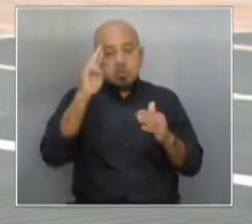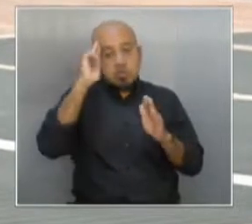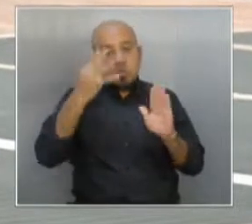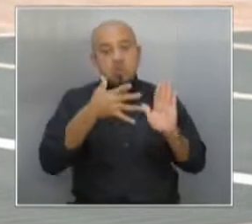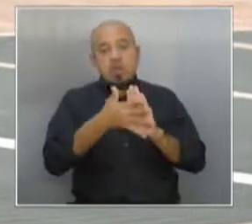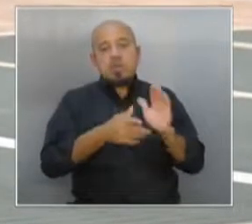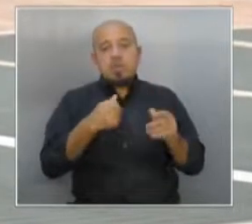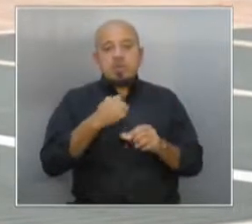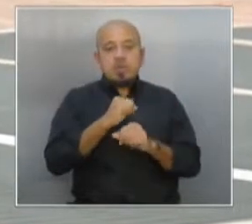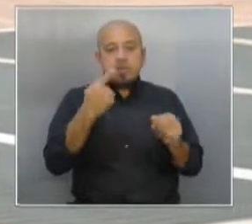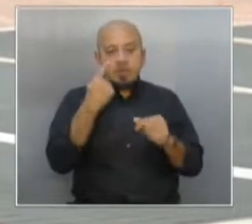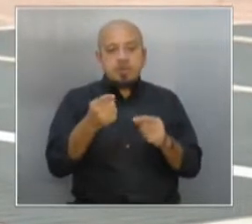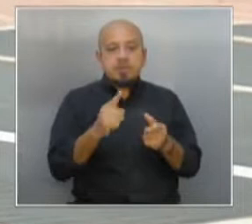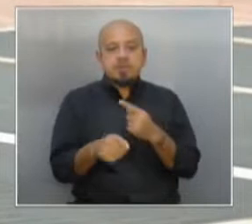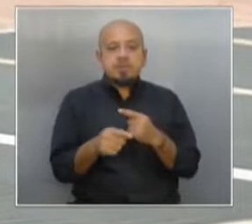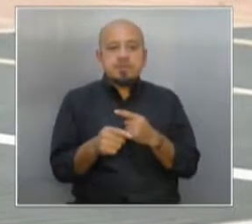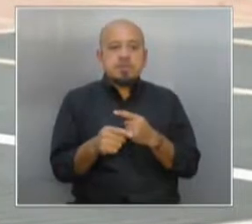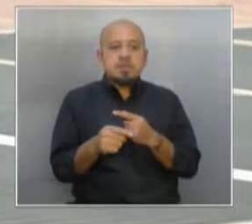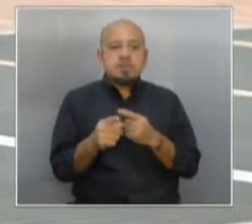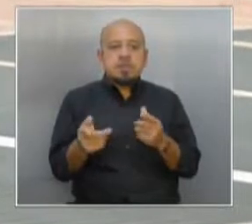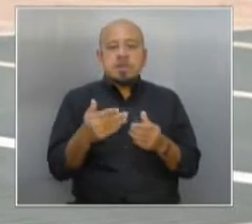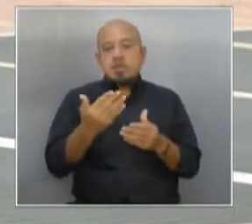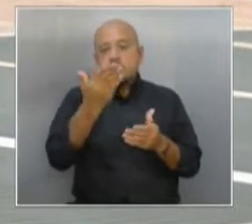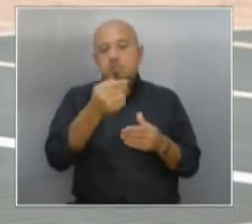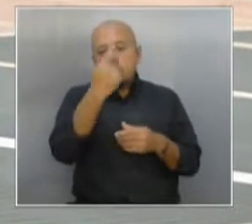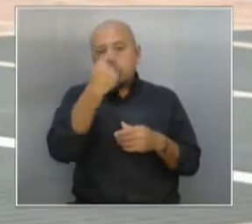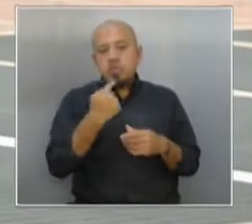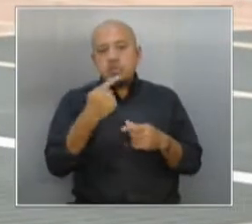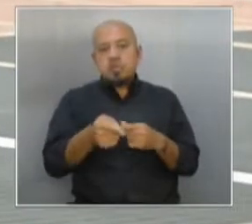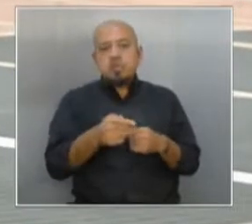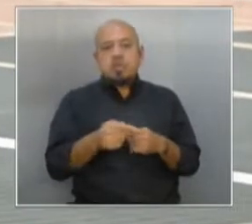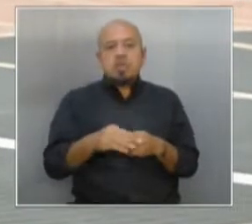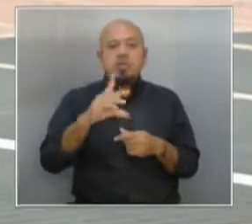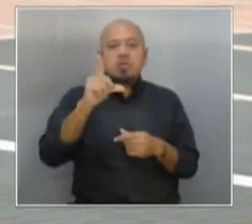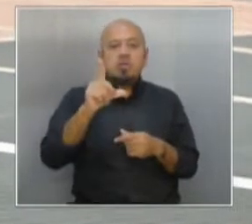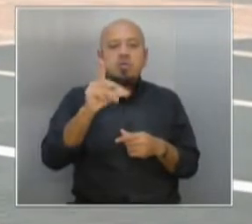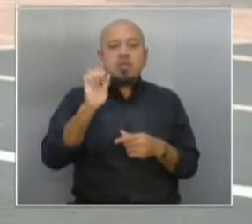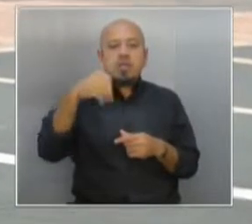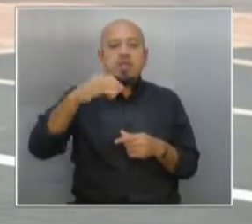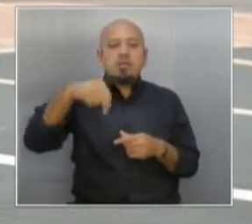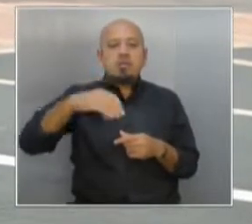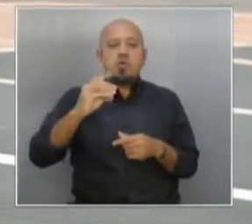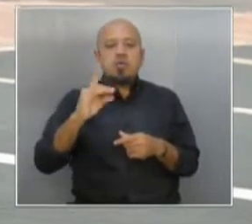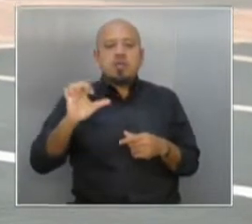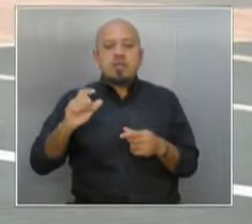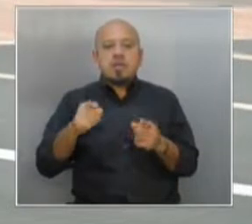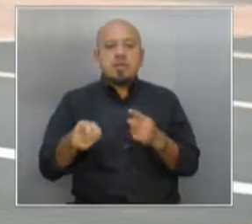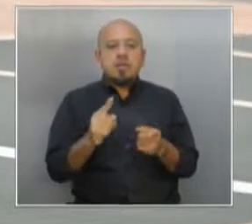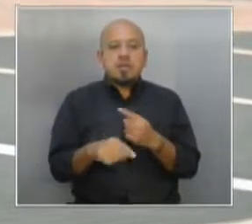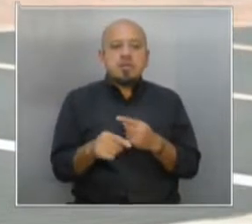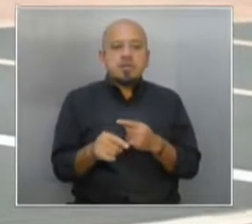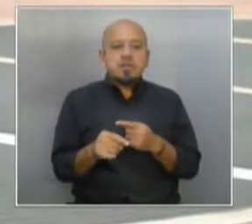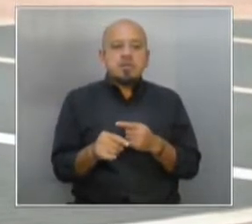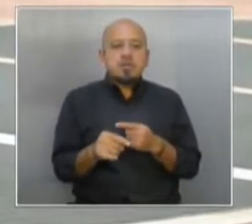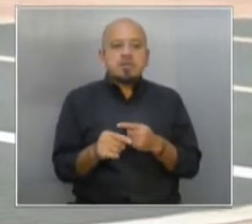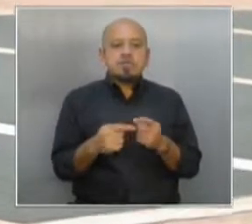también. Y a nuestras espaldas está el monumento a Lautremont, y eso tiene mucho que ver en este móvil que vamos a estar, bueno,